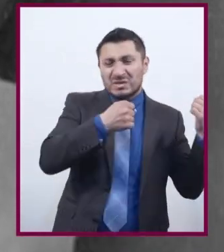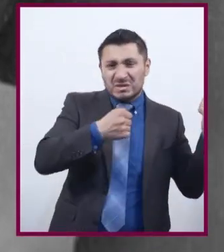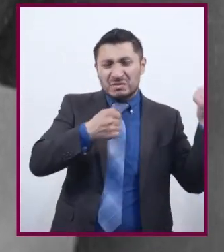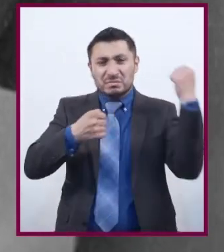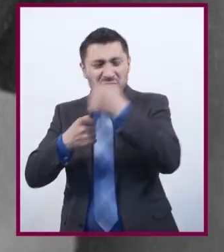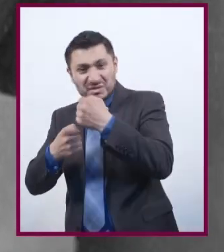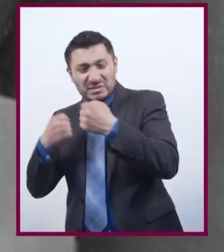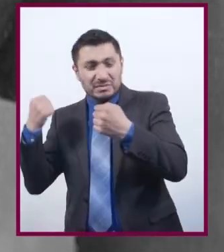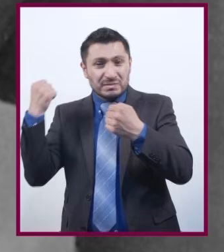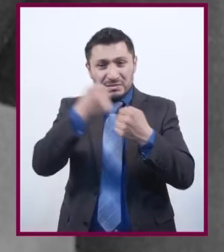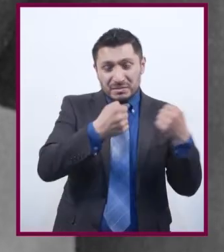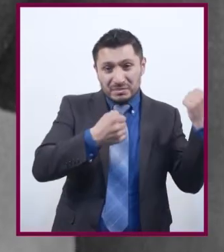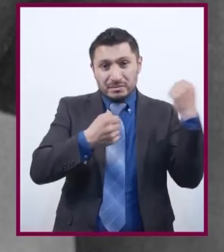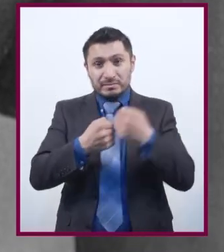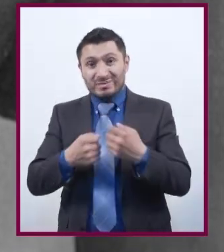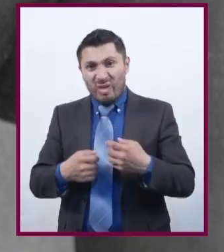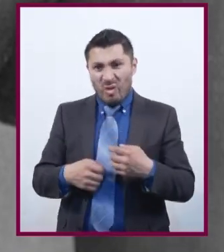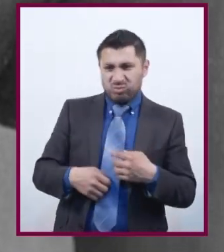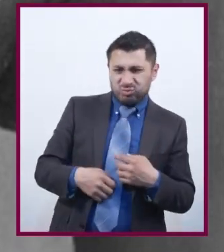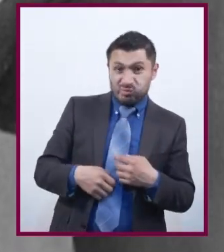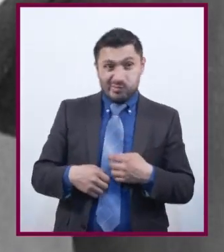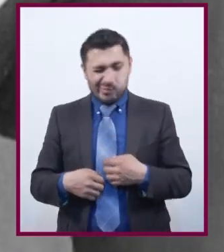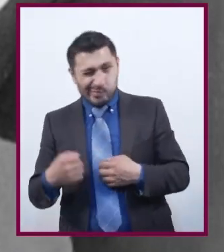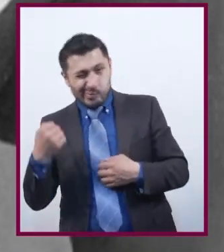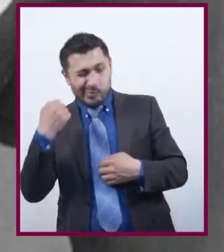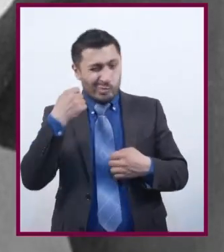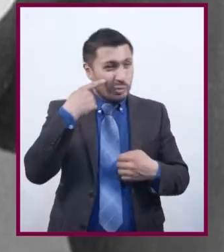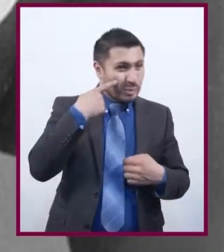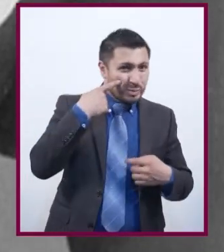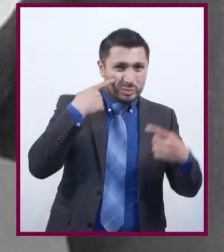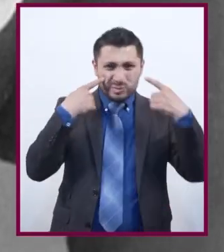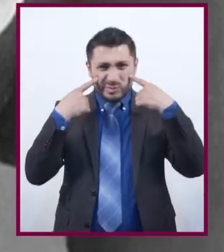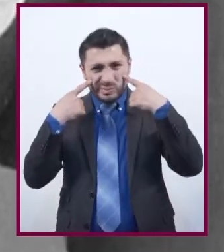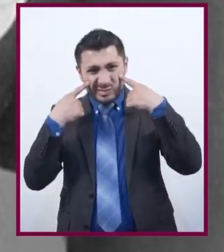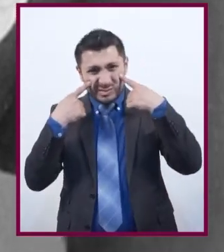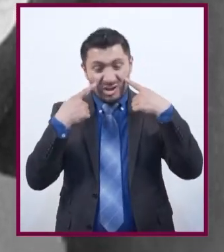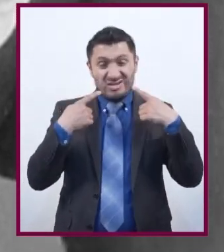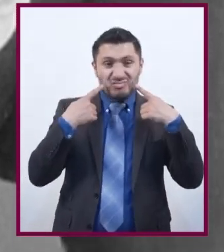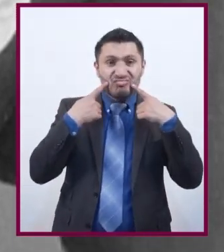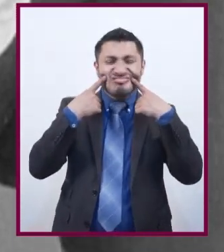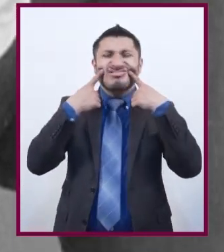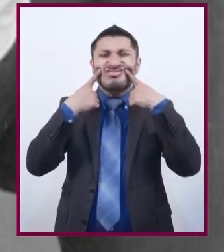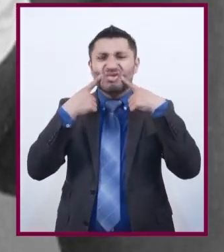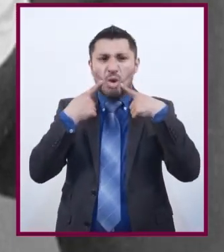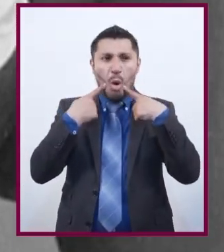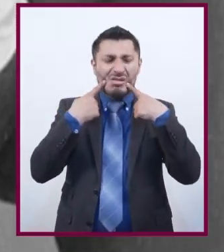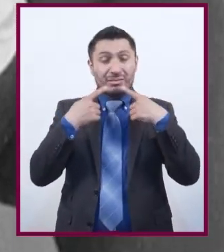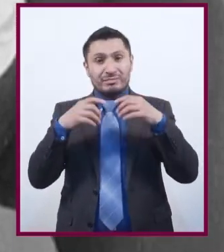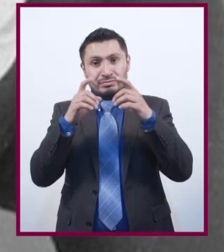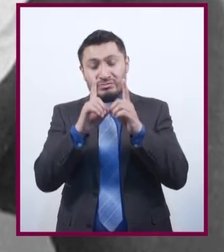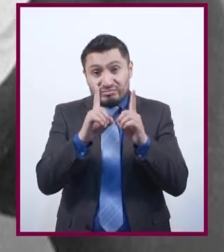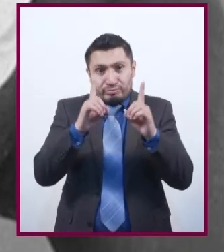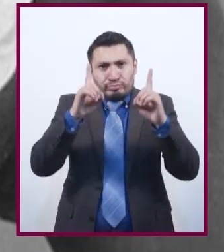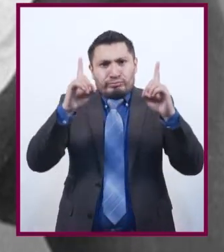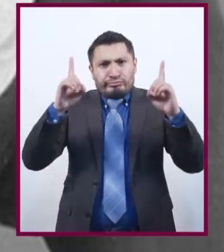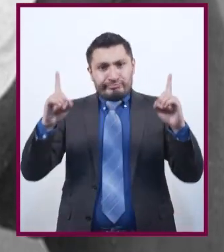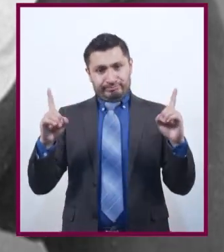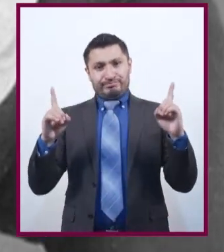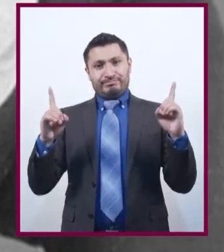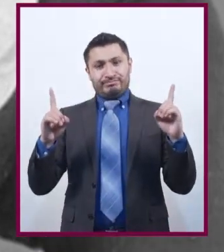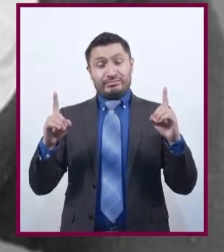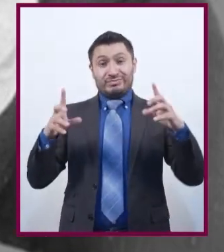y el monstruo devolvió golpe por golpe le hizo Muecas y en el rostro del monstruo se dibujaron las mismas Muecas